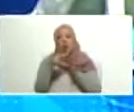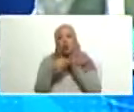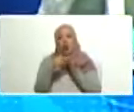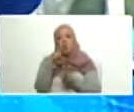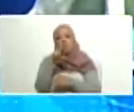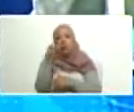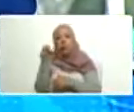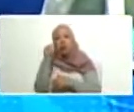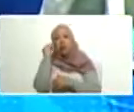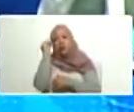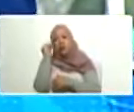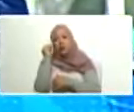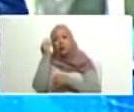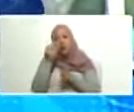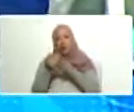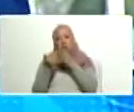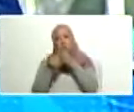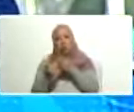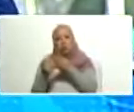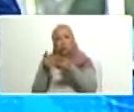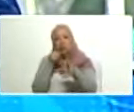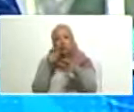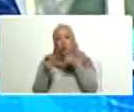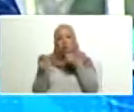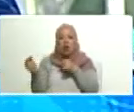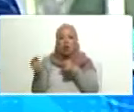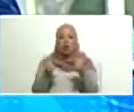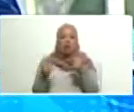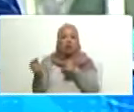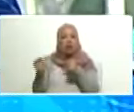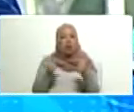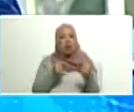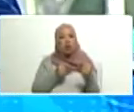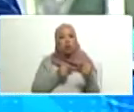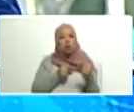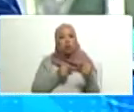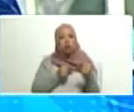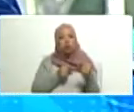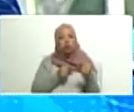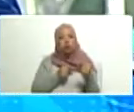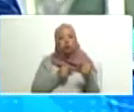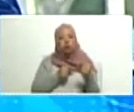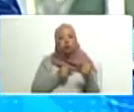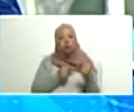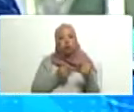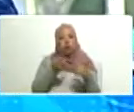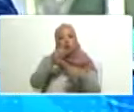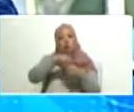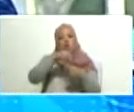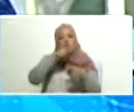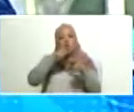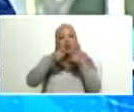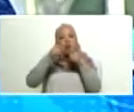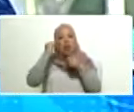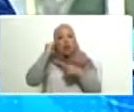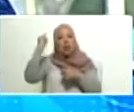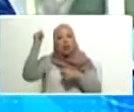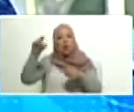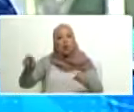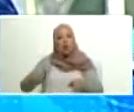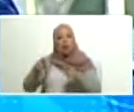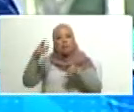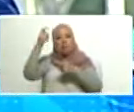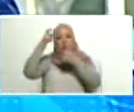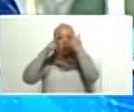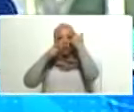Y pensando, estudiando, consultando, debatiendo. Yo formulé esta idea tomando el espíritu de